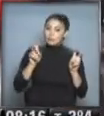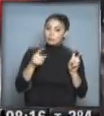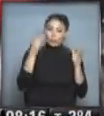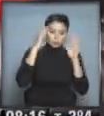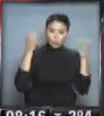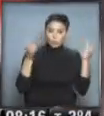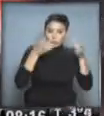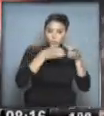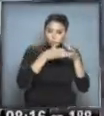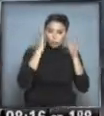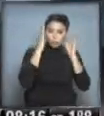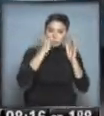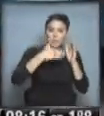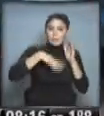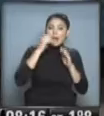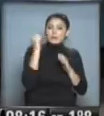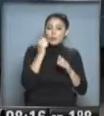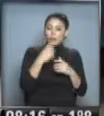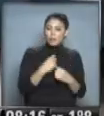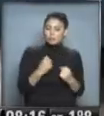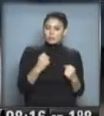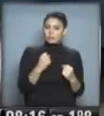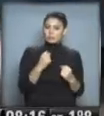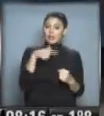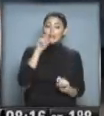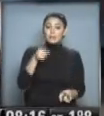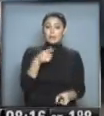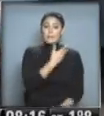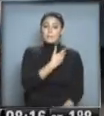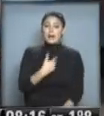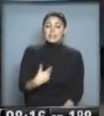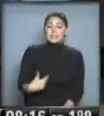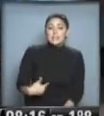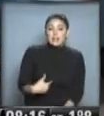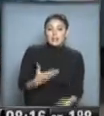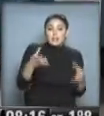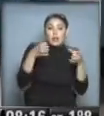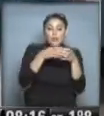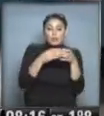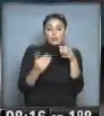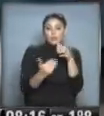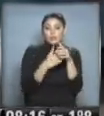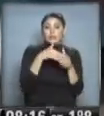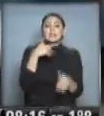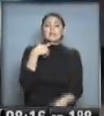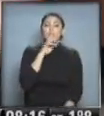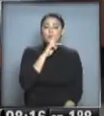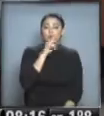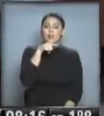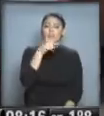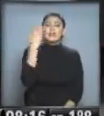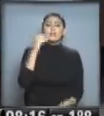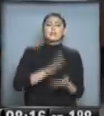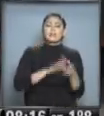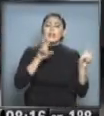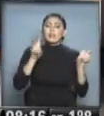paneles quizás de mayor impacto en el que estuvo la presidenta de este simposio la licenciada beatriz channing fue aquel que